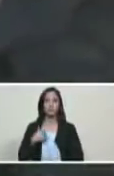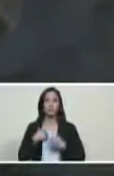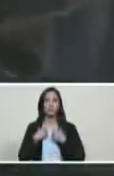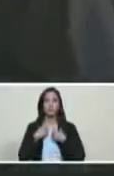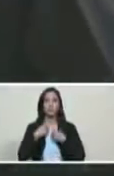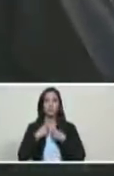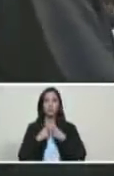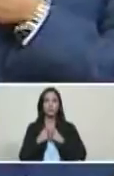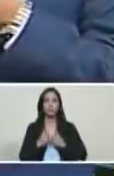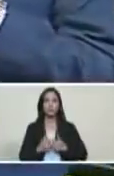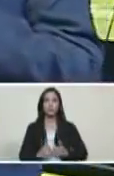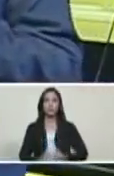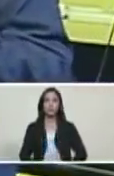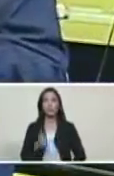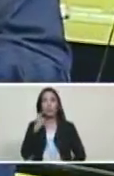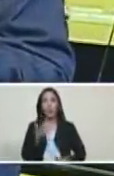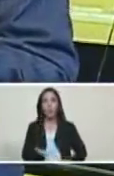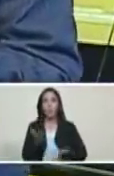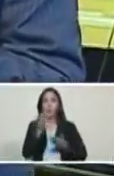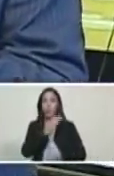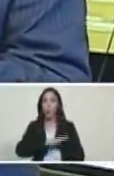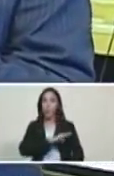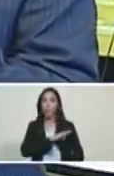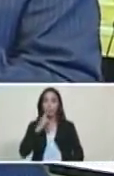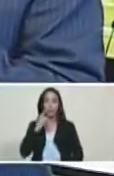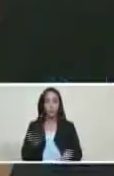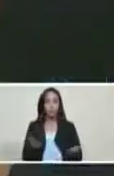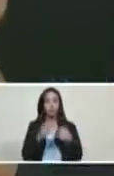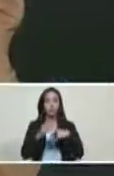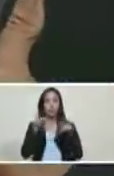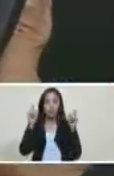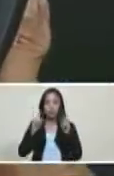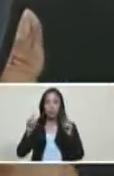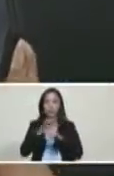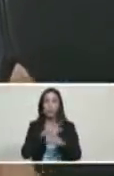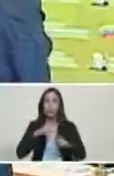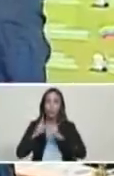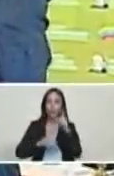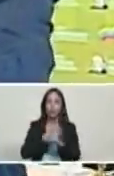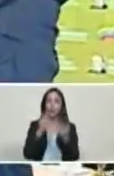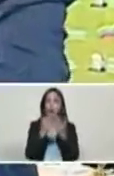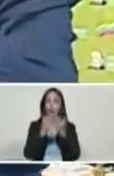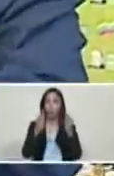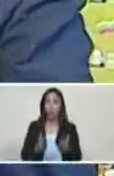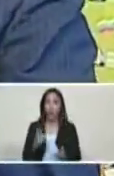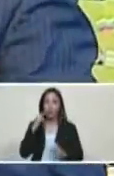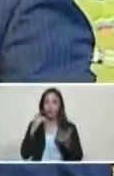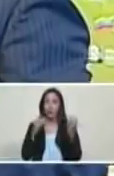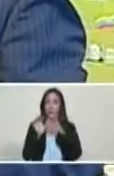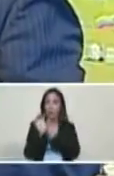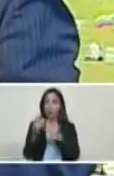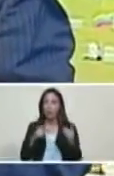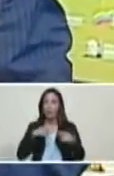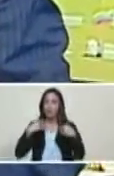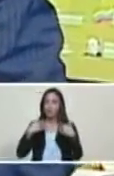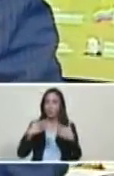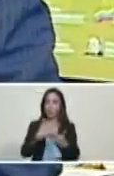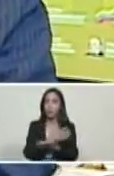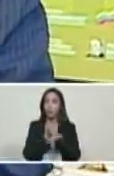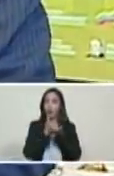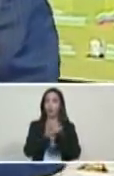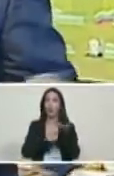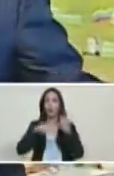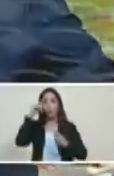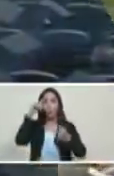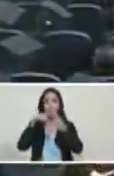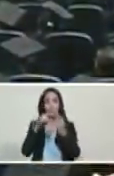Esta micromisión sin duda fortalece lo que es el proceso de formación estudiantil en el país y ayuda a todos estos docentes a mejorar sus